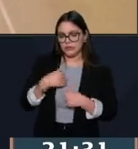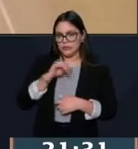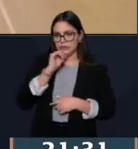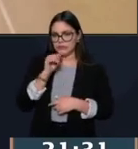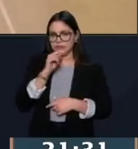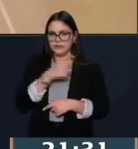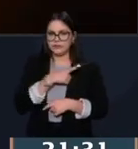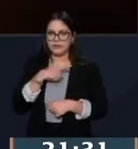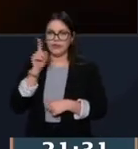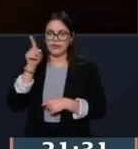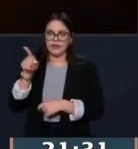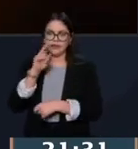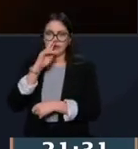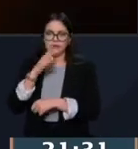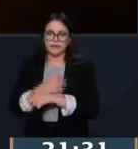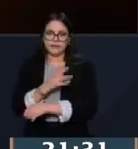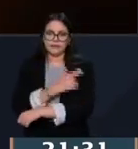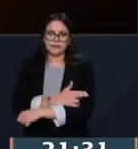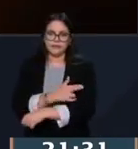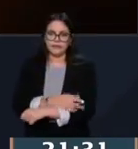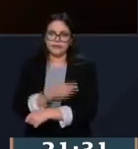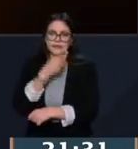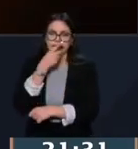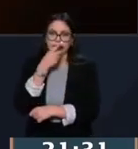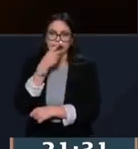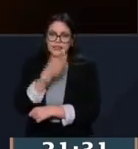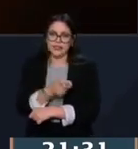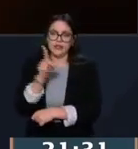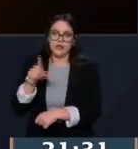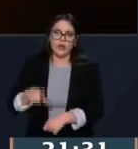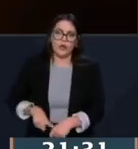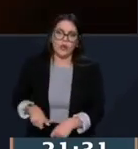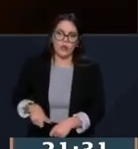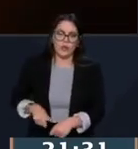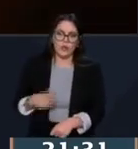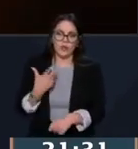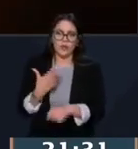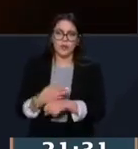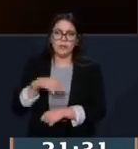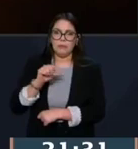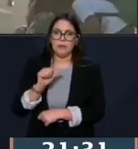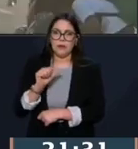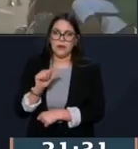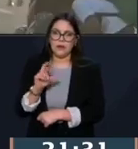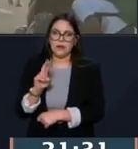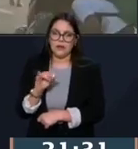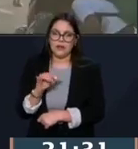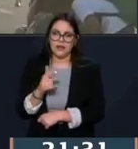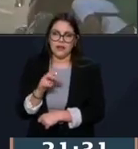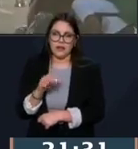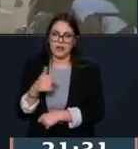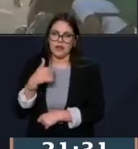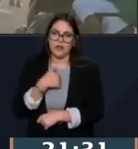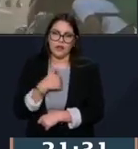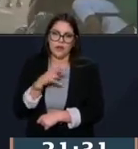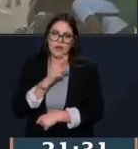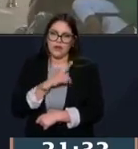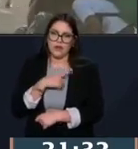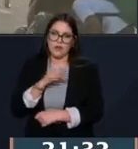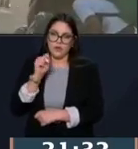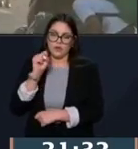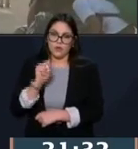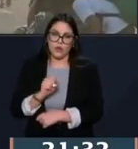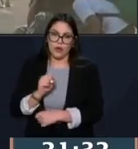tendría que resolver, y dice textualmente la gobernadora María Eugenia Campos bueno, que no avancen del sur las